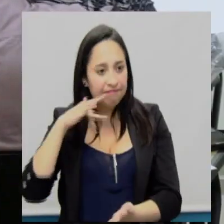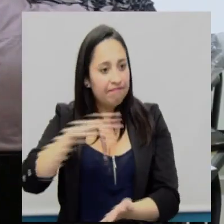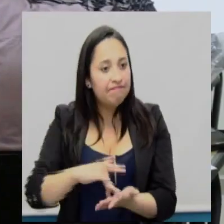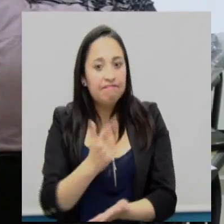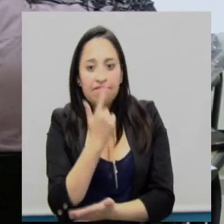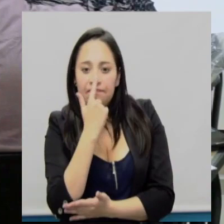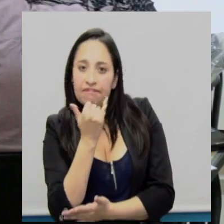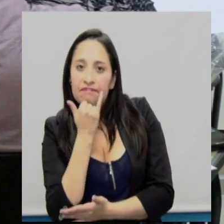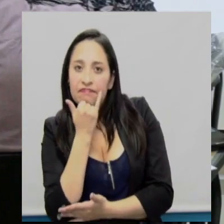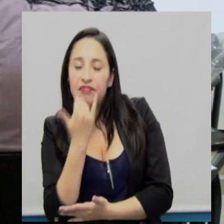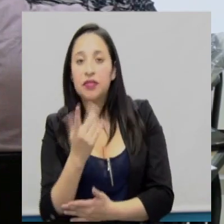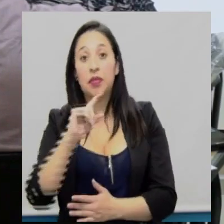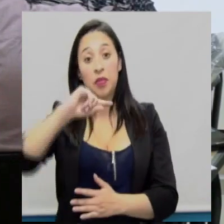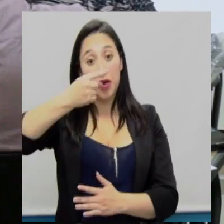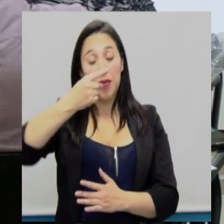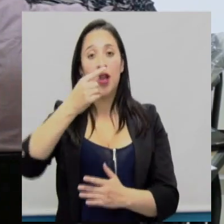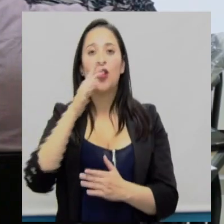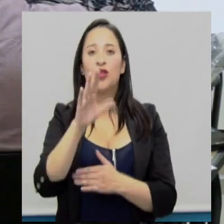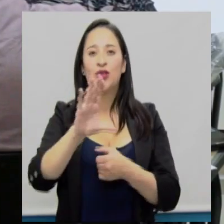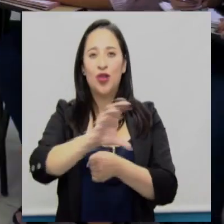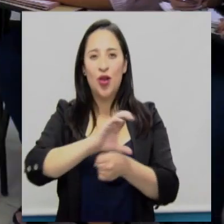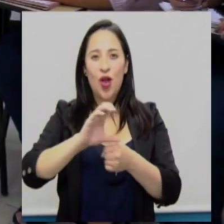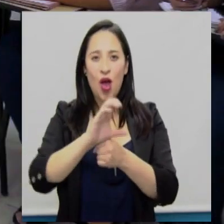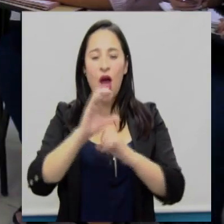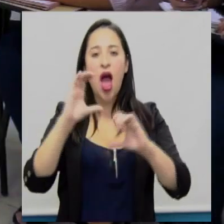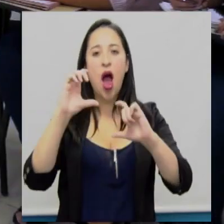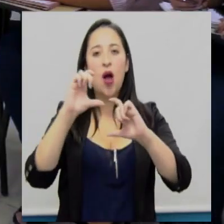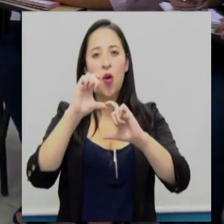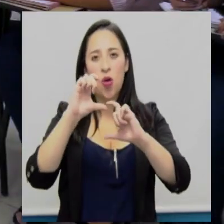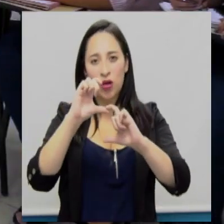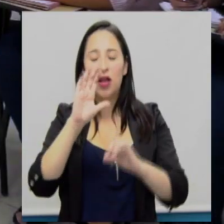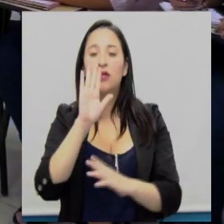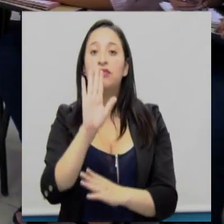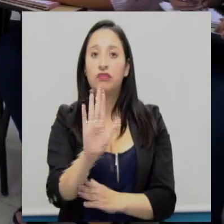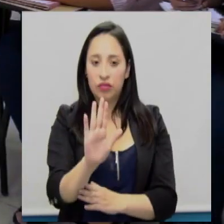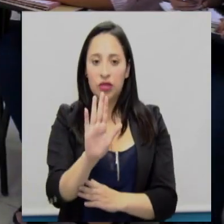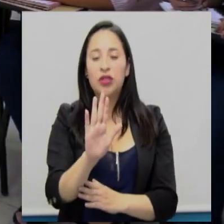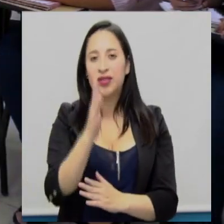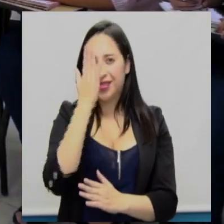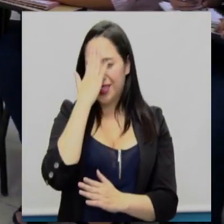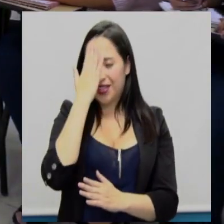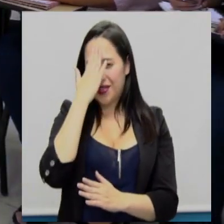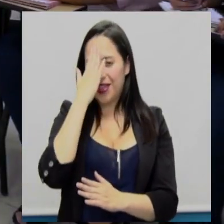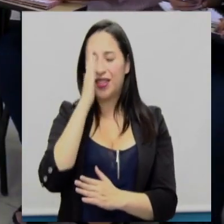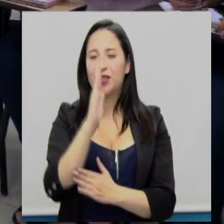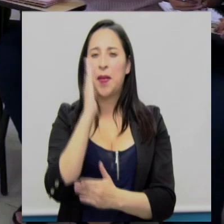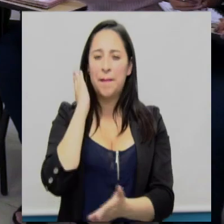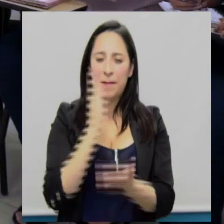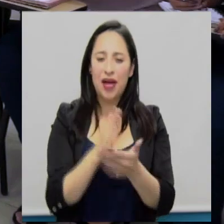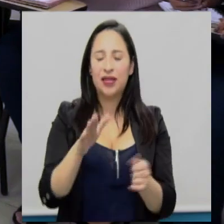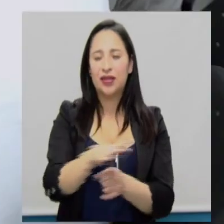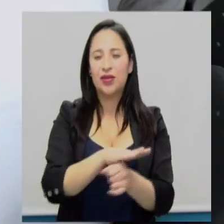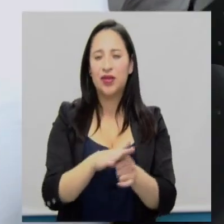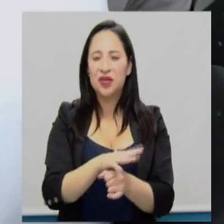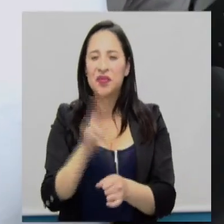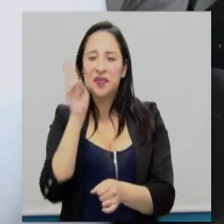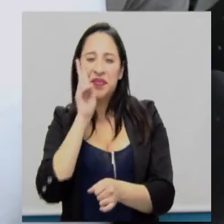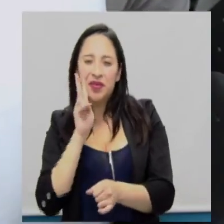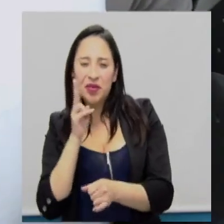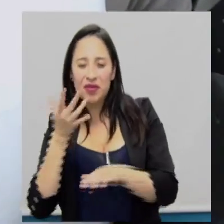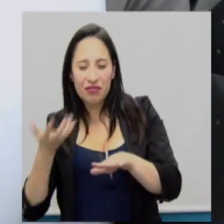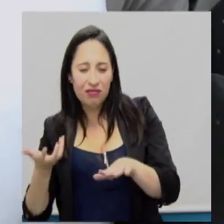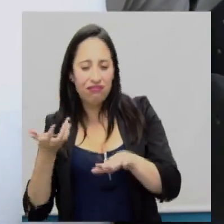nueva estrategia se presentó en la ciudad de Cúcuta, donde se viene registrando una situación especial por el actual fenómeno migratorio.